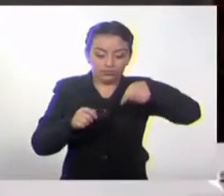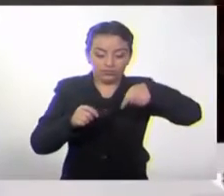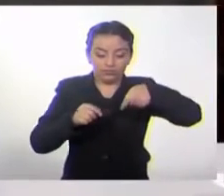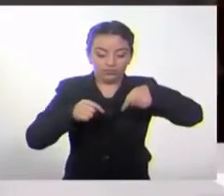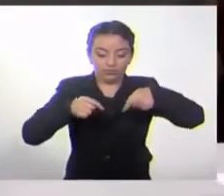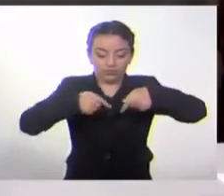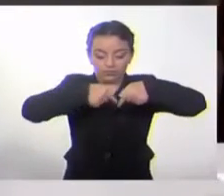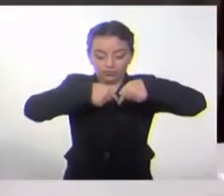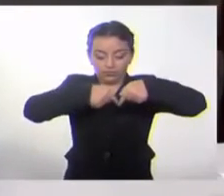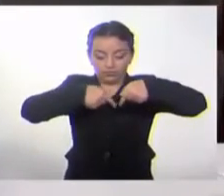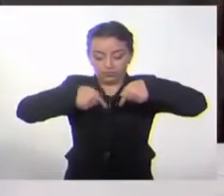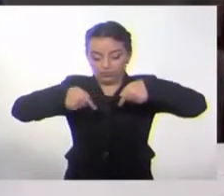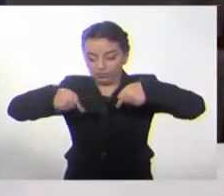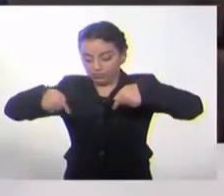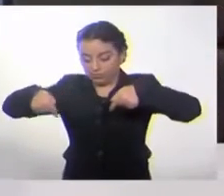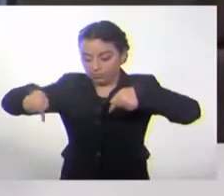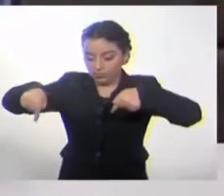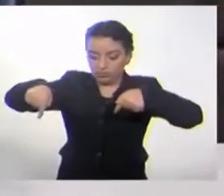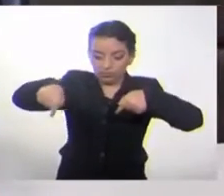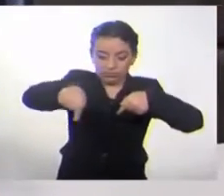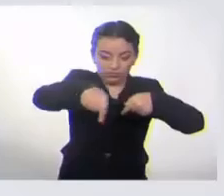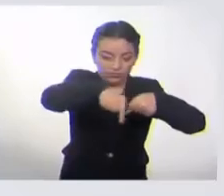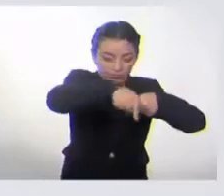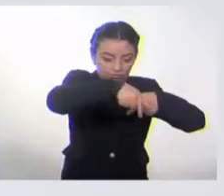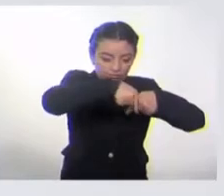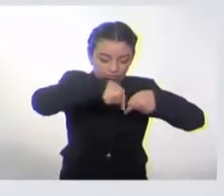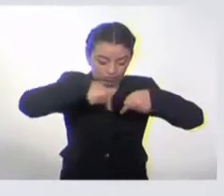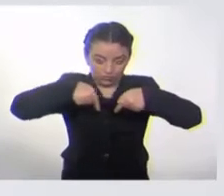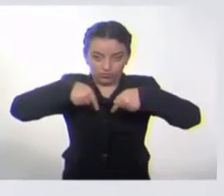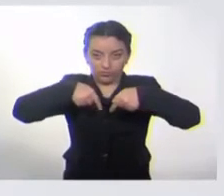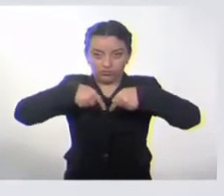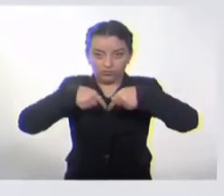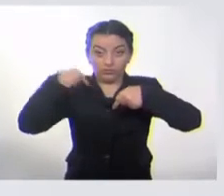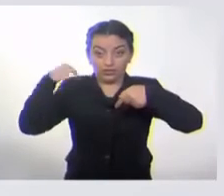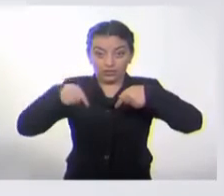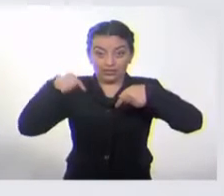montaje de un circuito en serie. Para probar su funcionamiento,